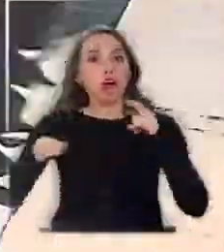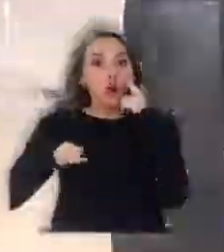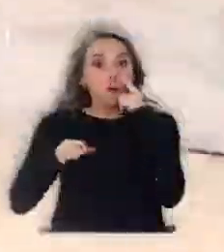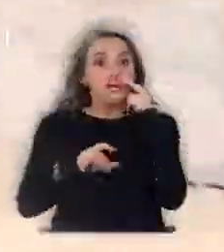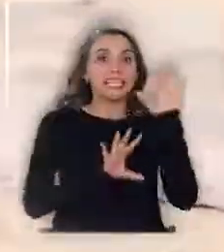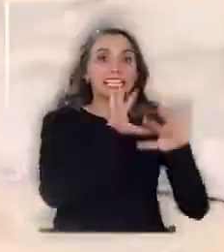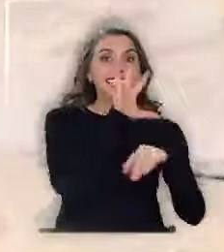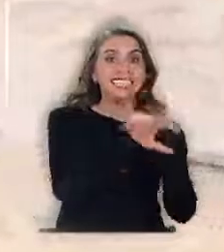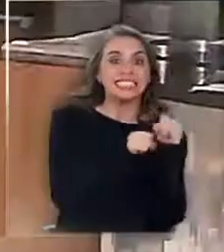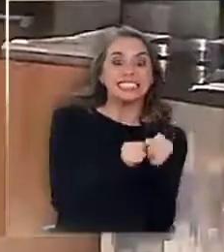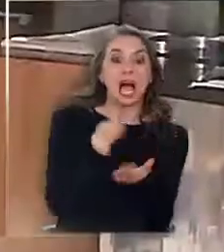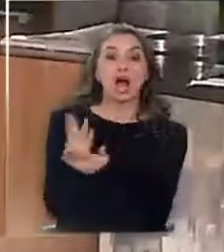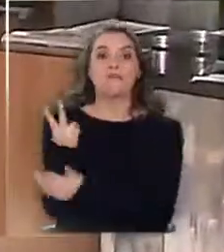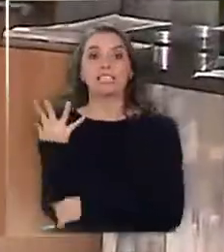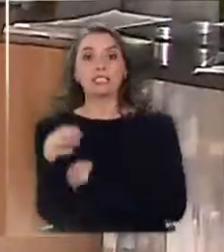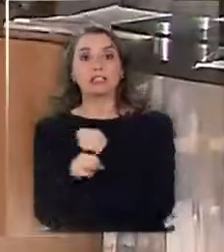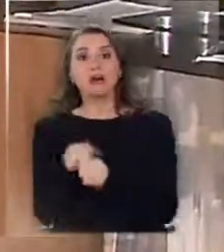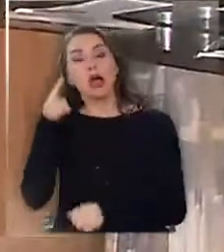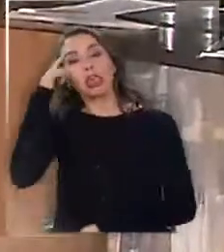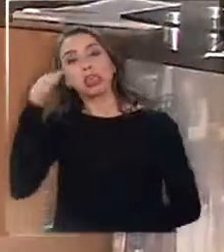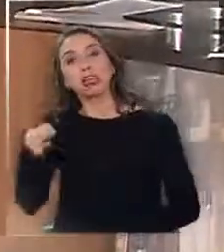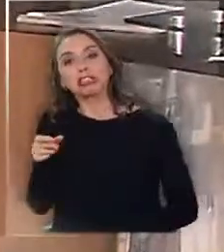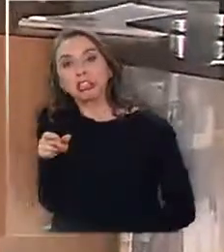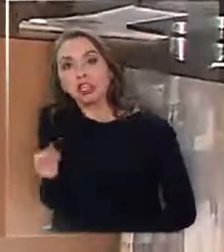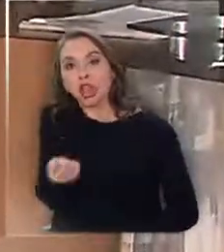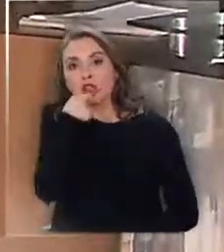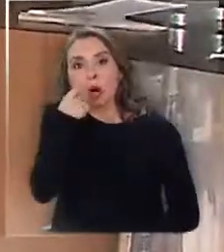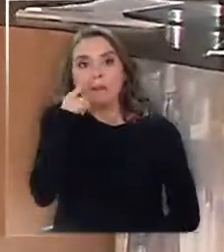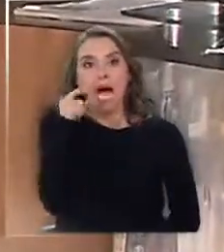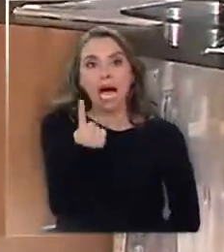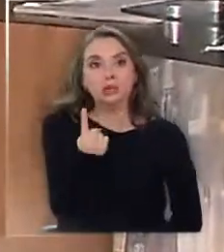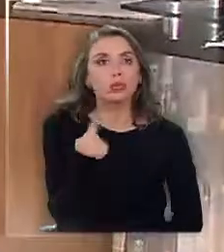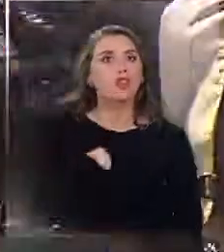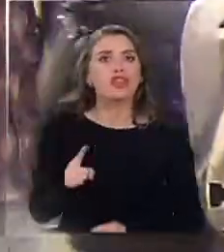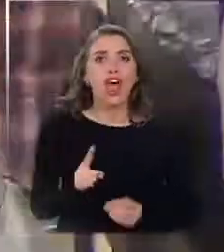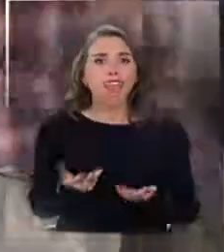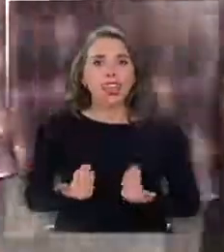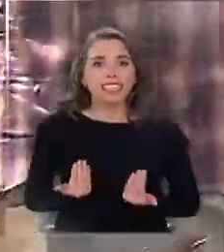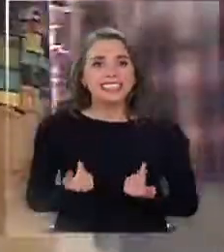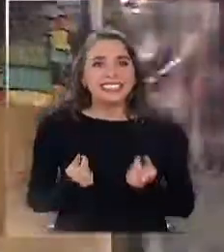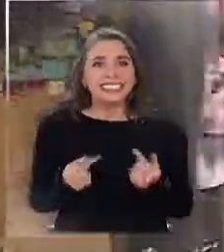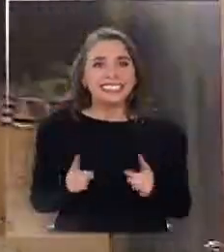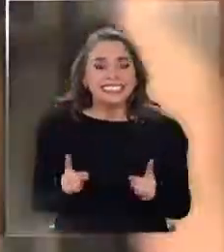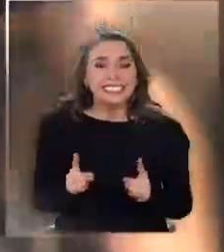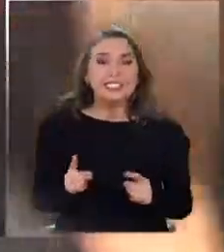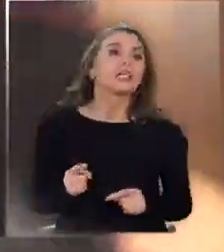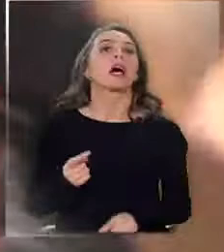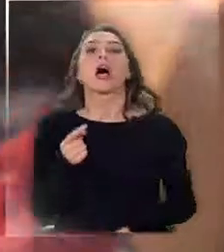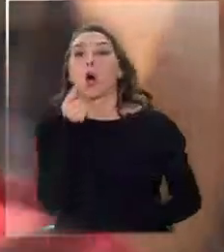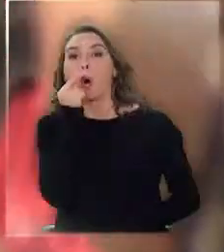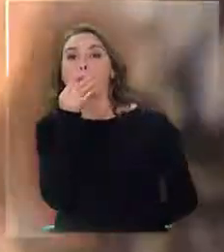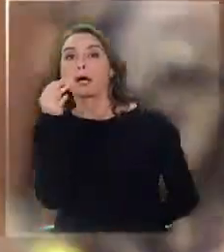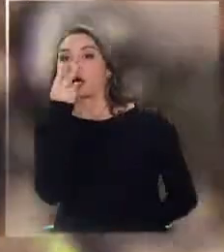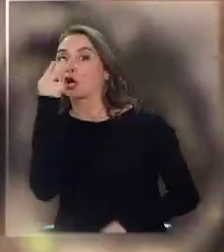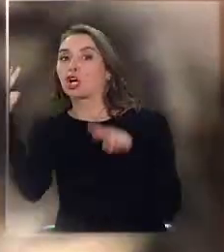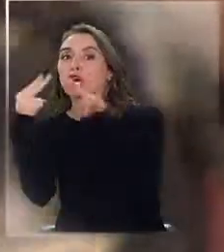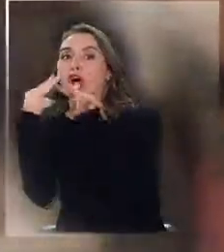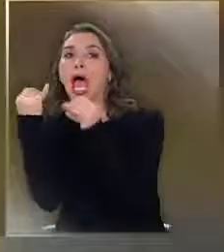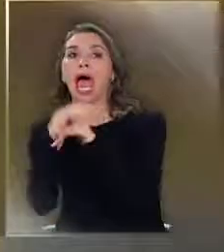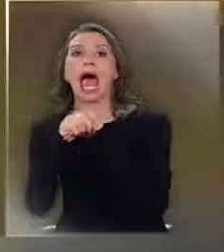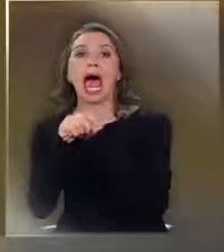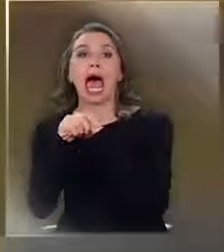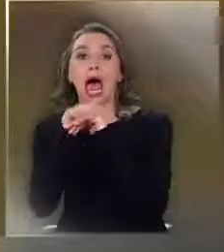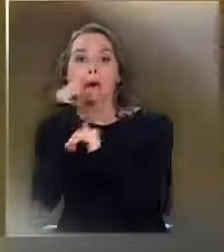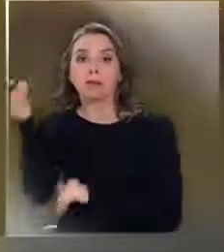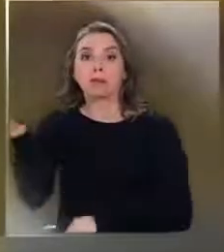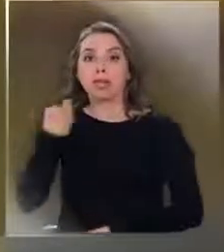15 a 25 años quienes han decidido tomar esta pastilla sin tener la necesidad de hacerlo. Conocí a un amigo que me dijo que